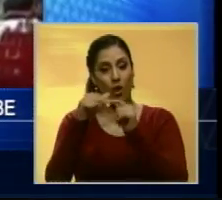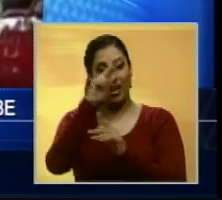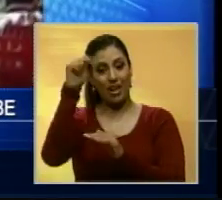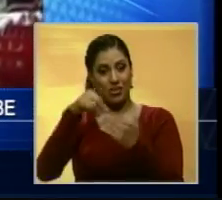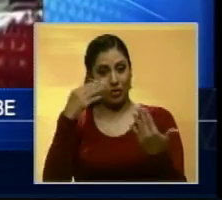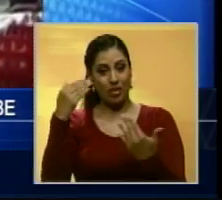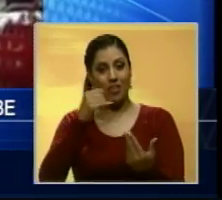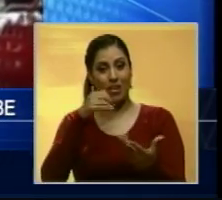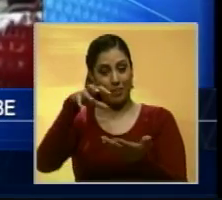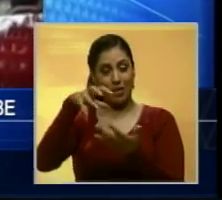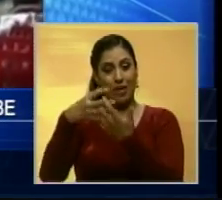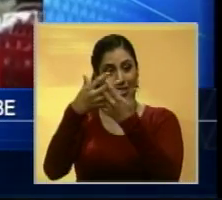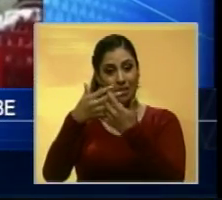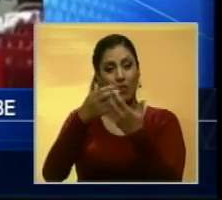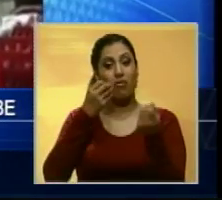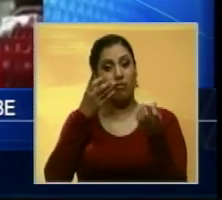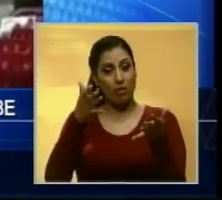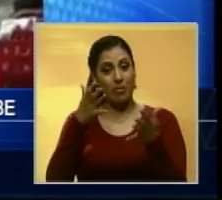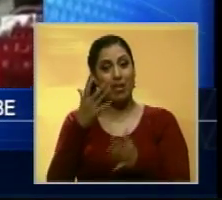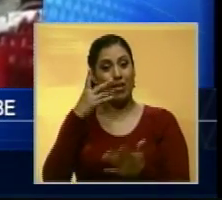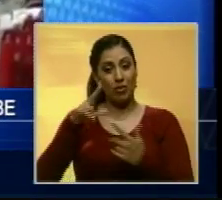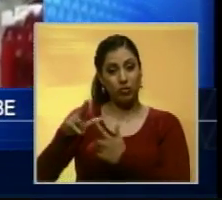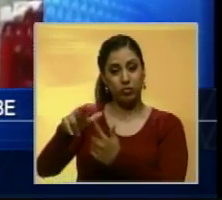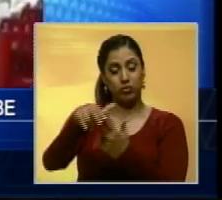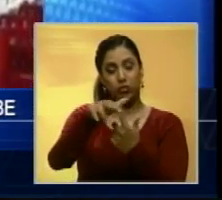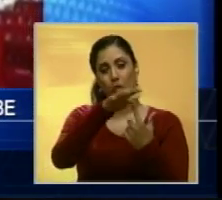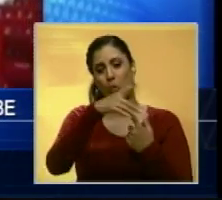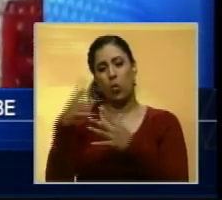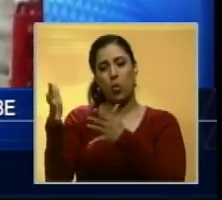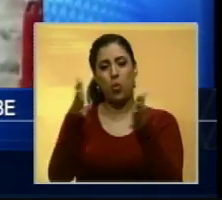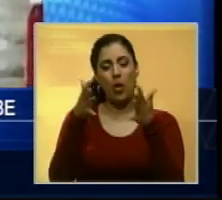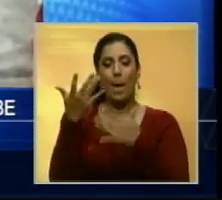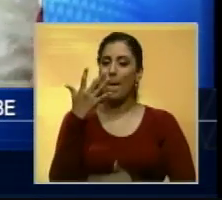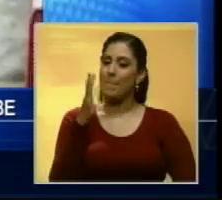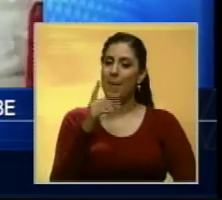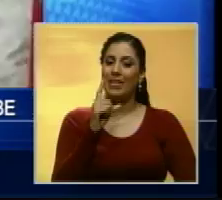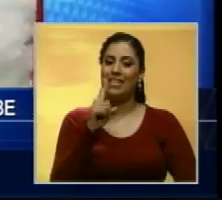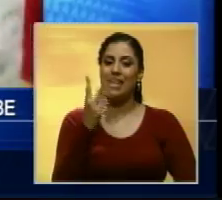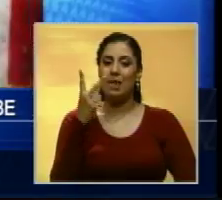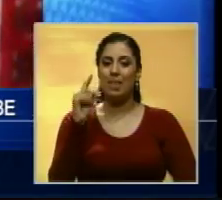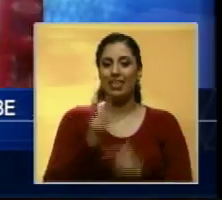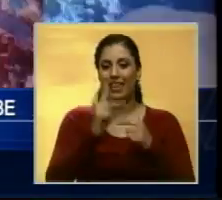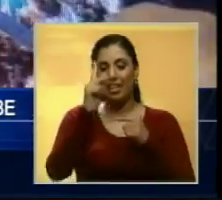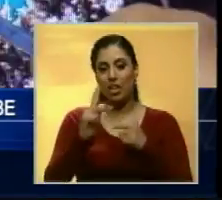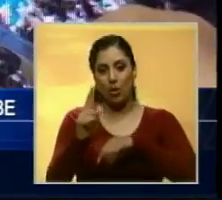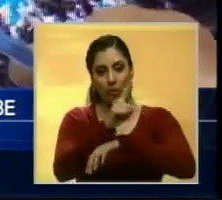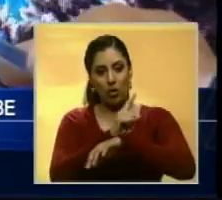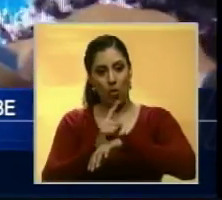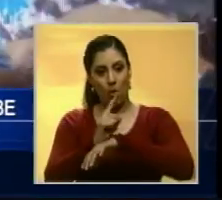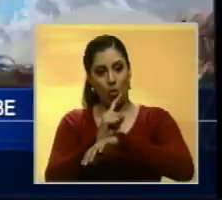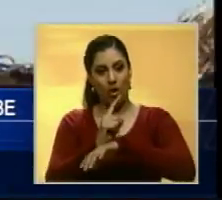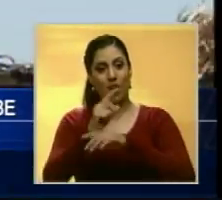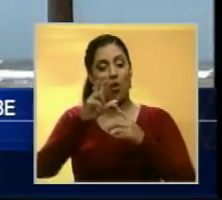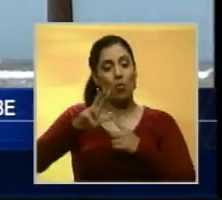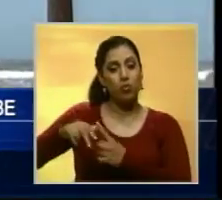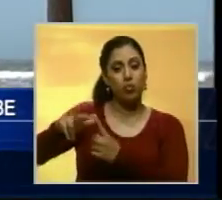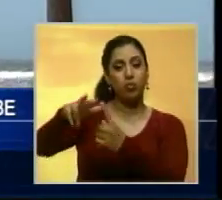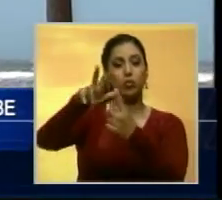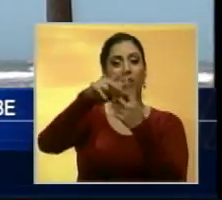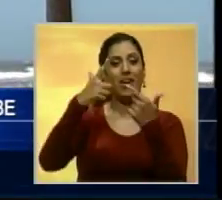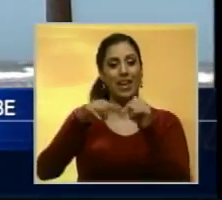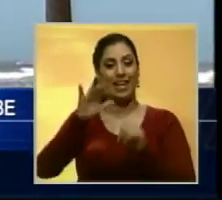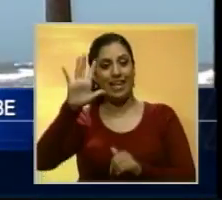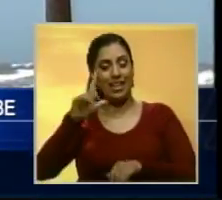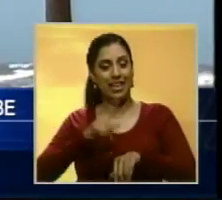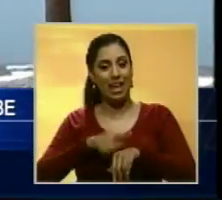de Huracanes de Estados Unidos informó que Matthew se mueve con vientos de al menos 120 kilómetros por hora. El huracán es el quinto de la